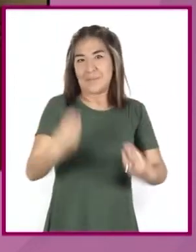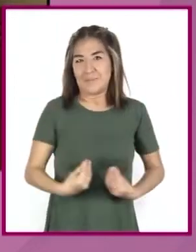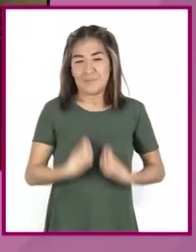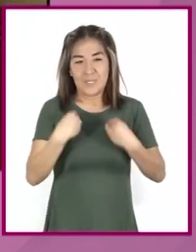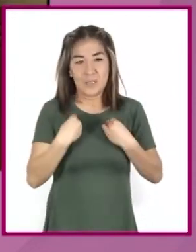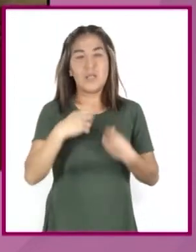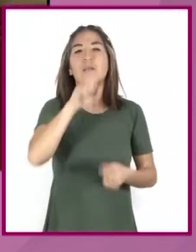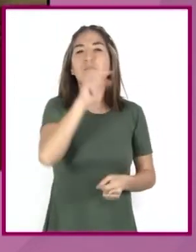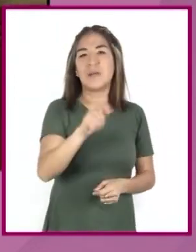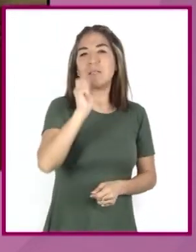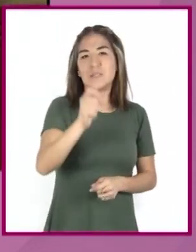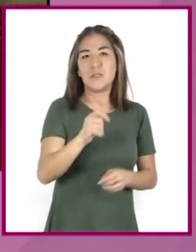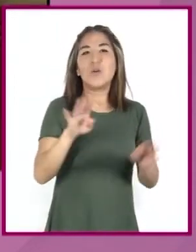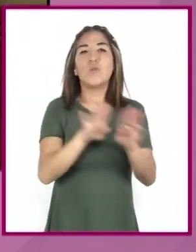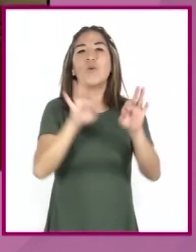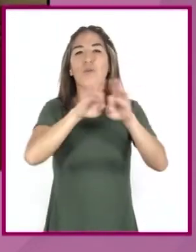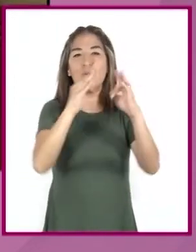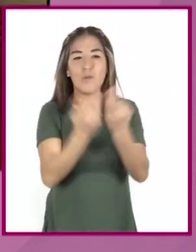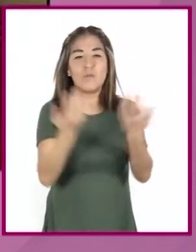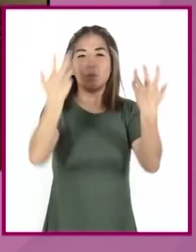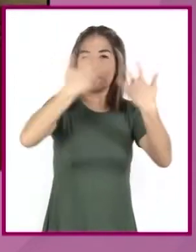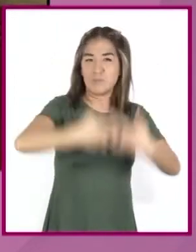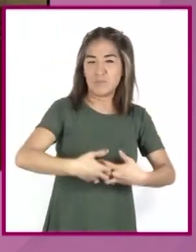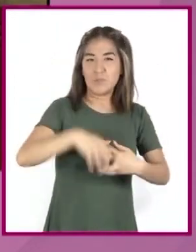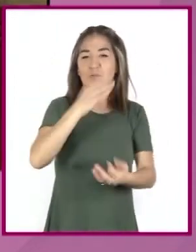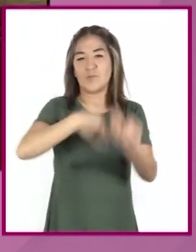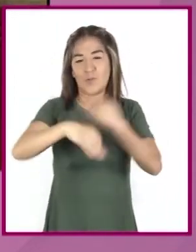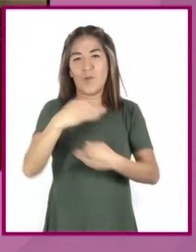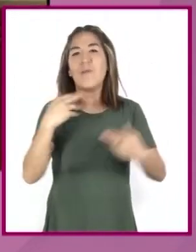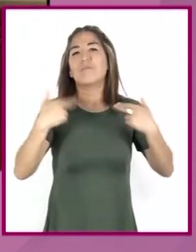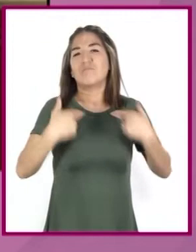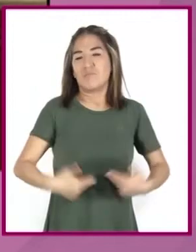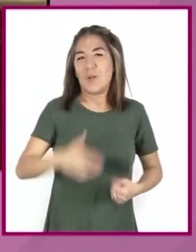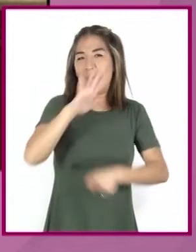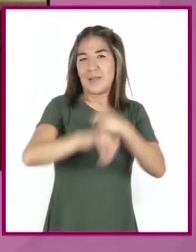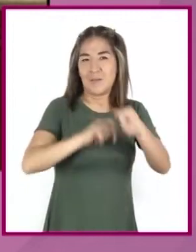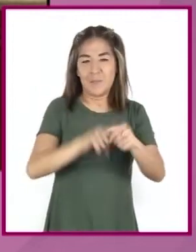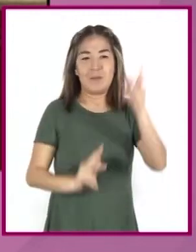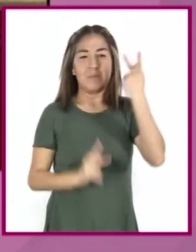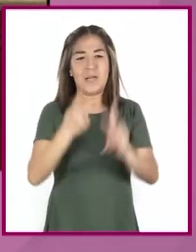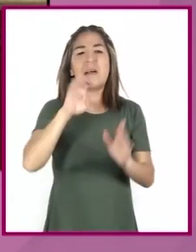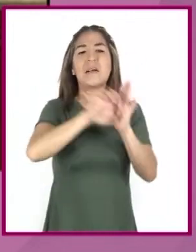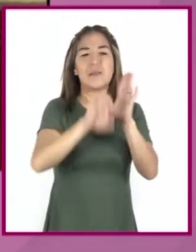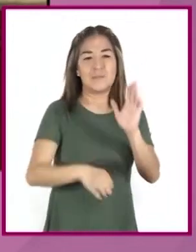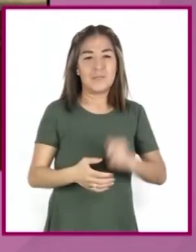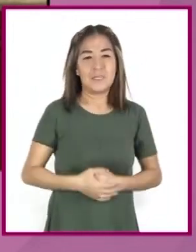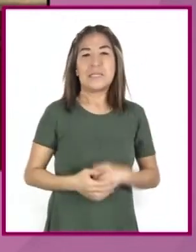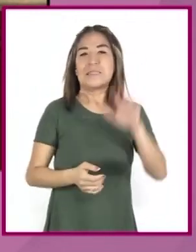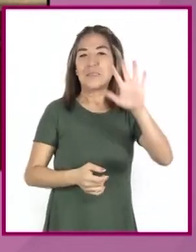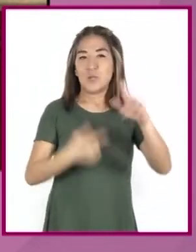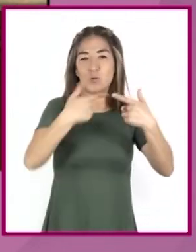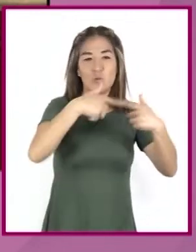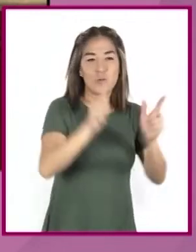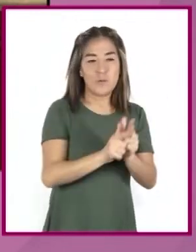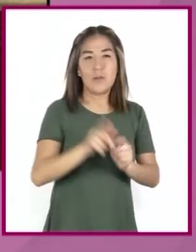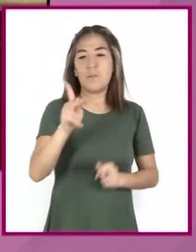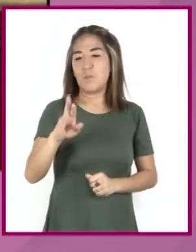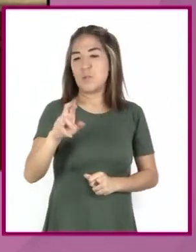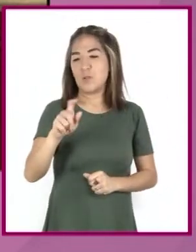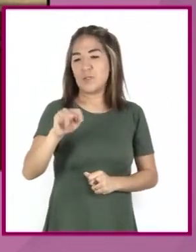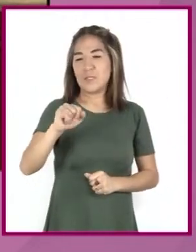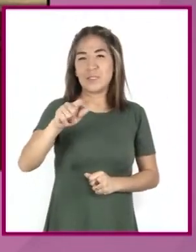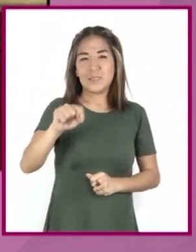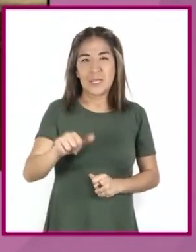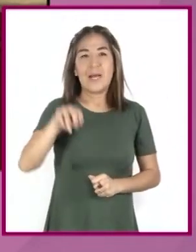se considera la unidad estructural y funcional de todos los seres vivos. Por ejemplo, lo podemos encontrar en los cinco reinos, que son el protista,